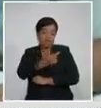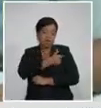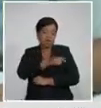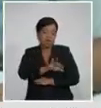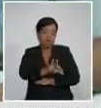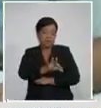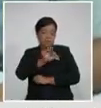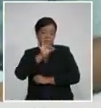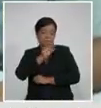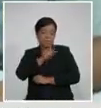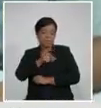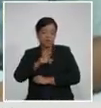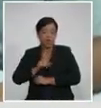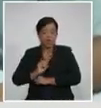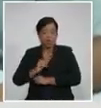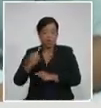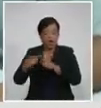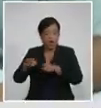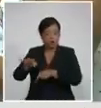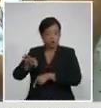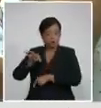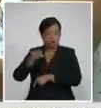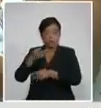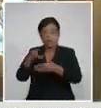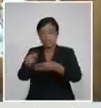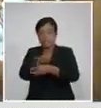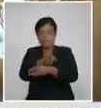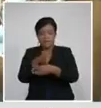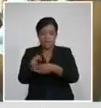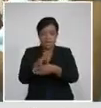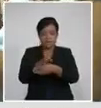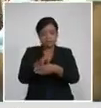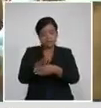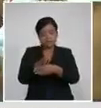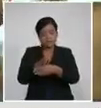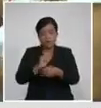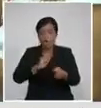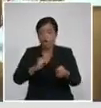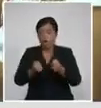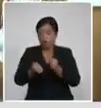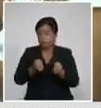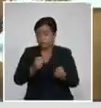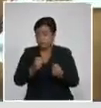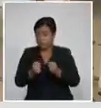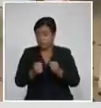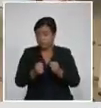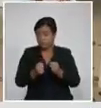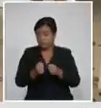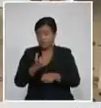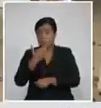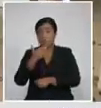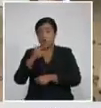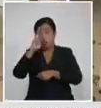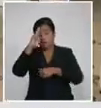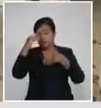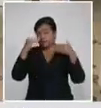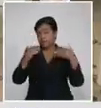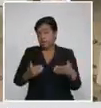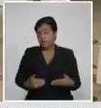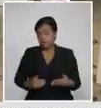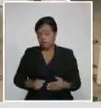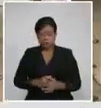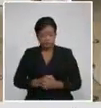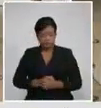grupo tratado, diferente al grupo control, que tuvieran en mejor estado de salud. Lo que